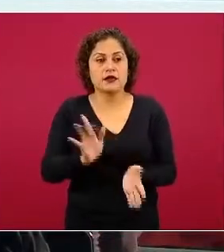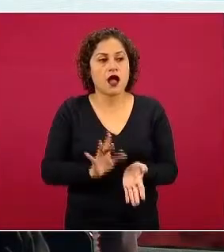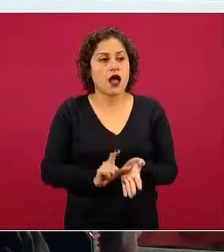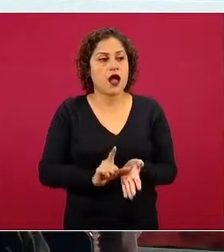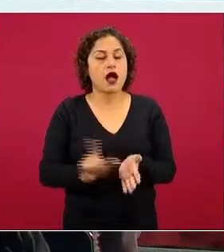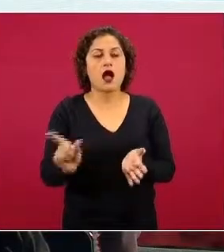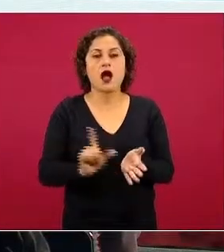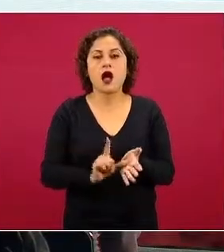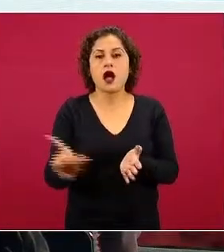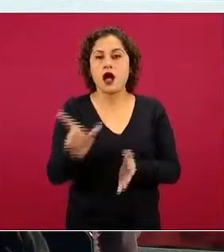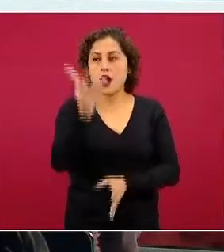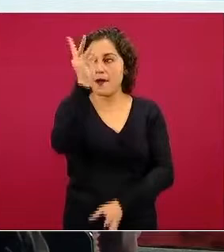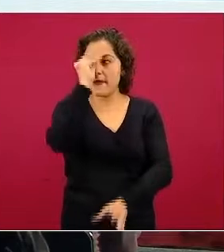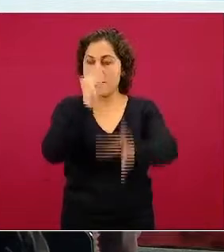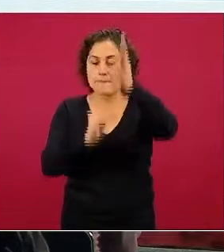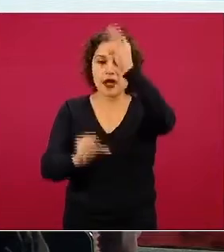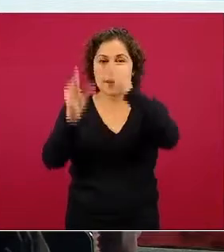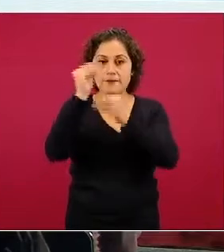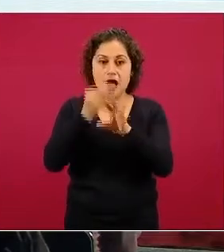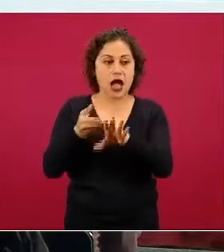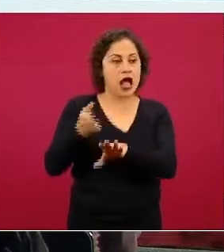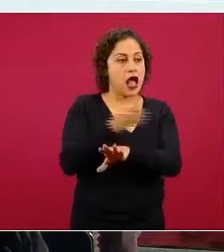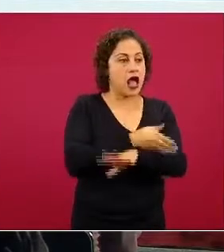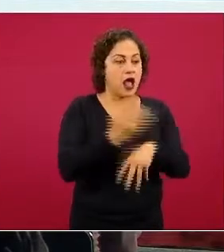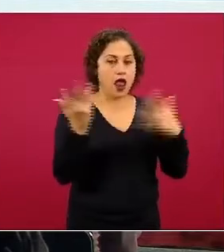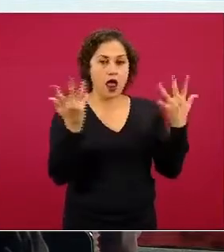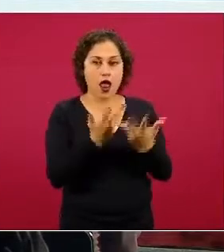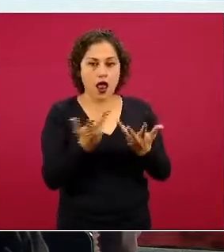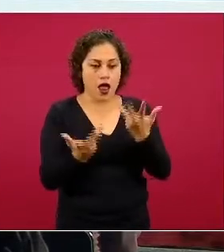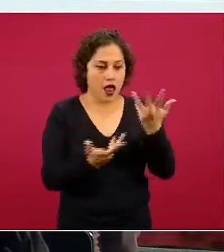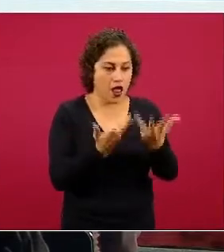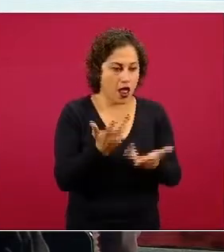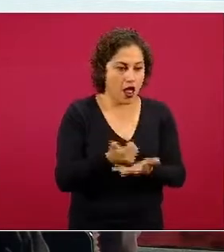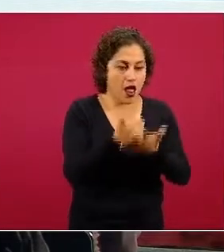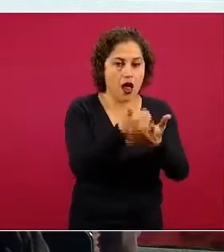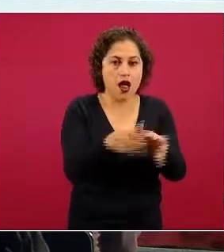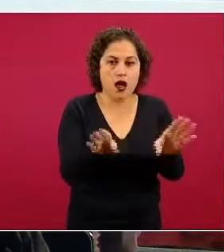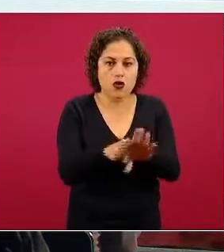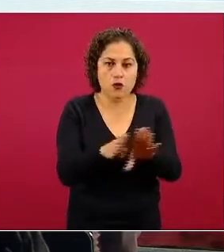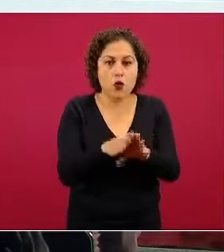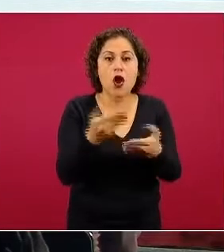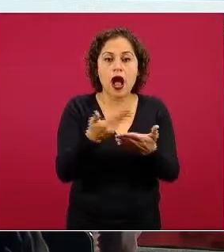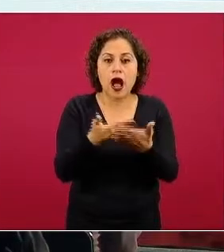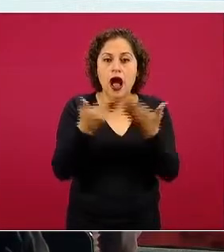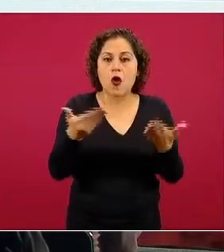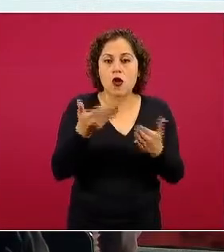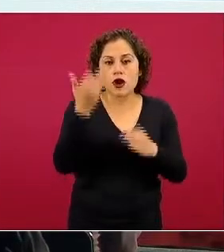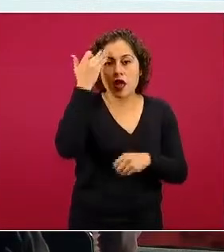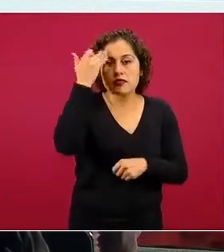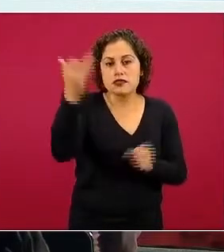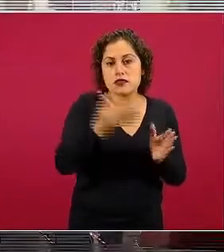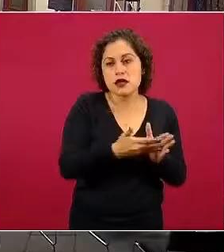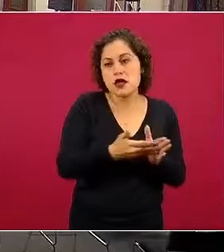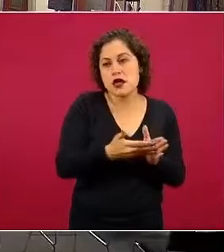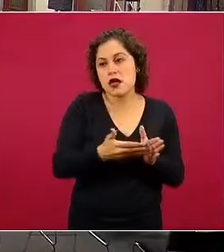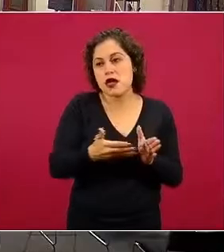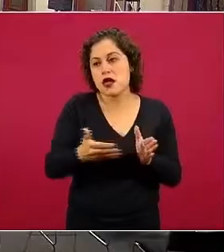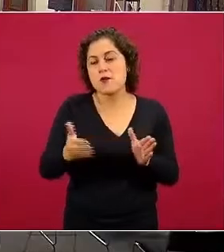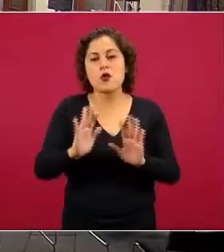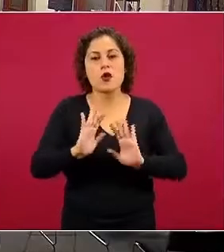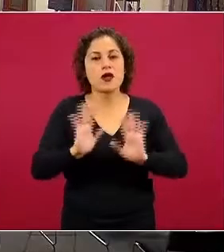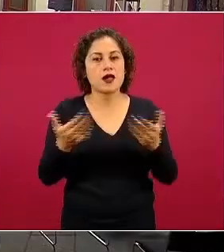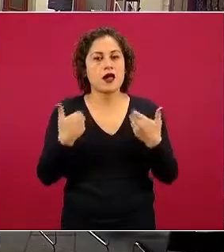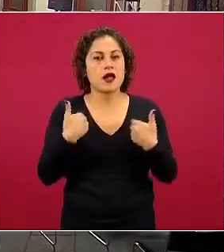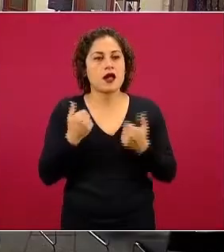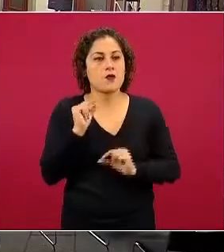las pacientes han aprendido de cómo se trata este virus. En México y en todo el mundo, igual